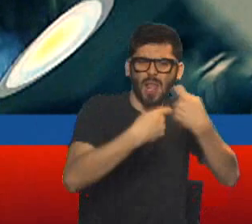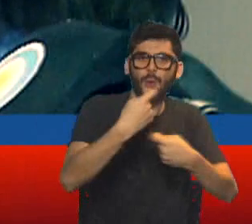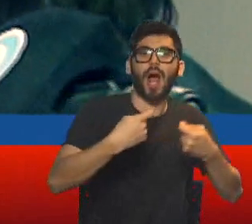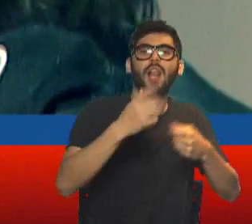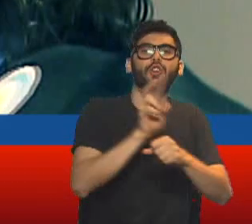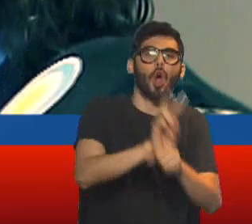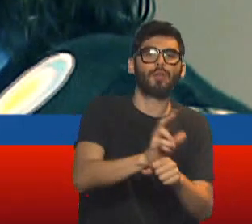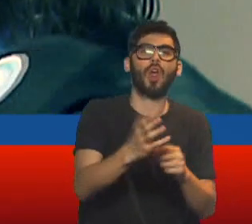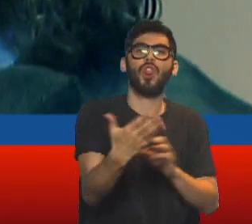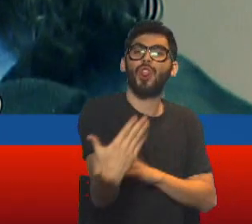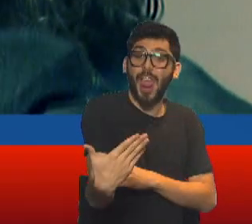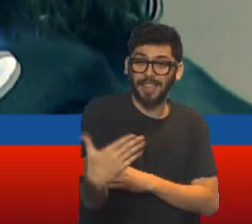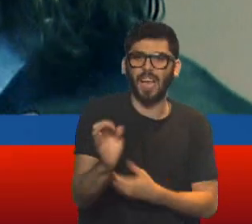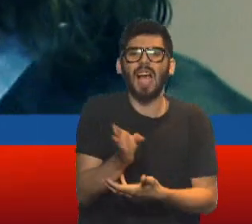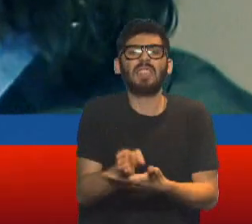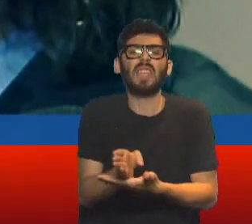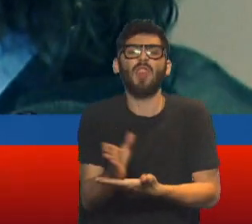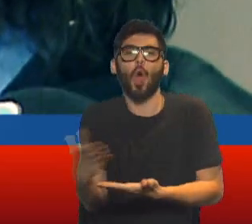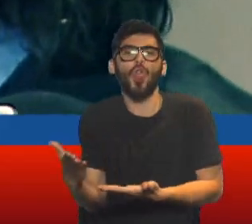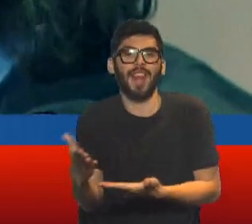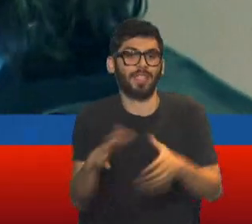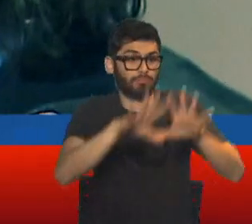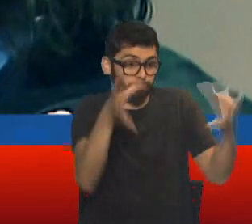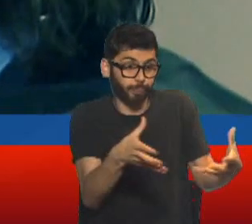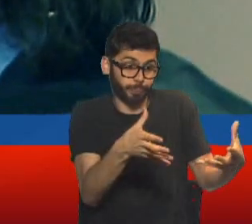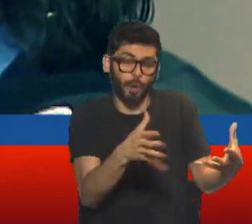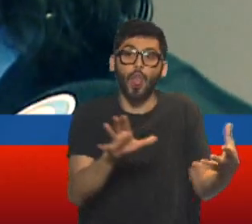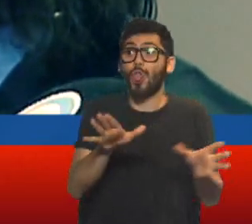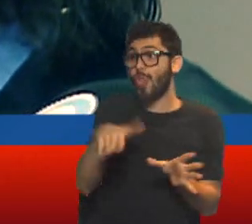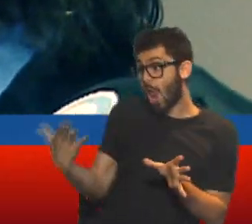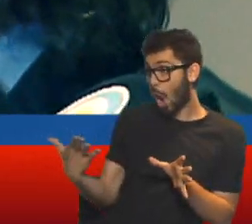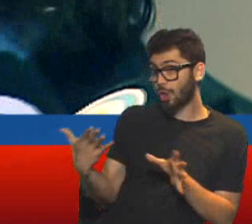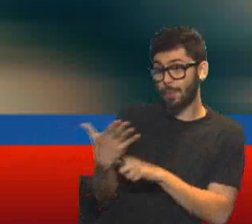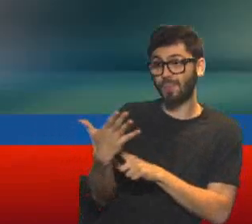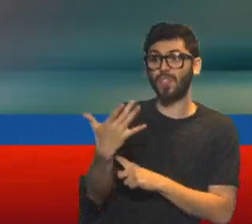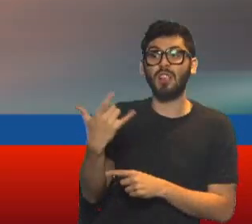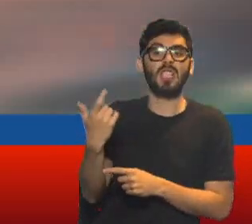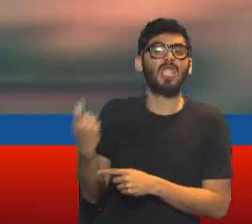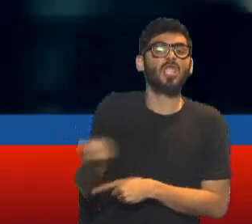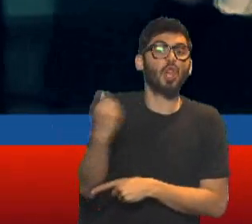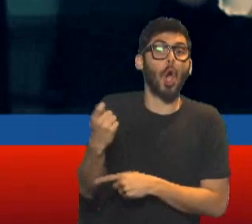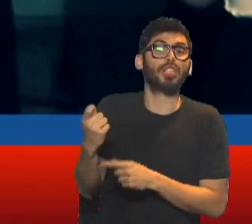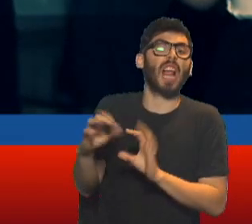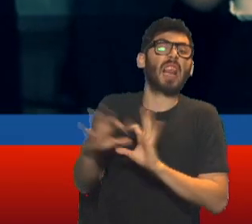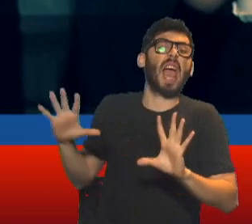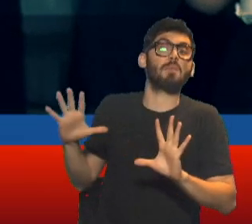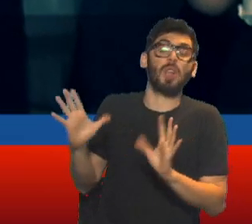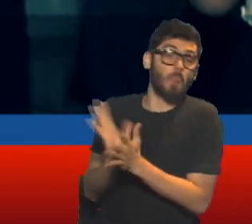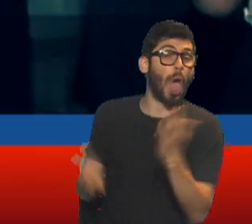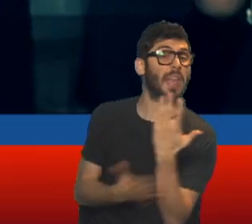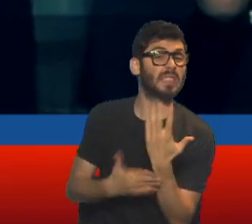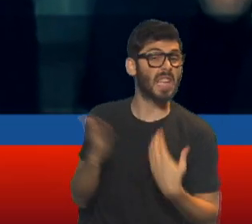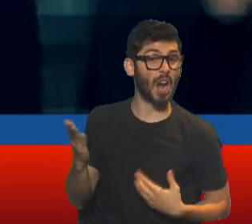la derecha, la centro-derecha, ¿sí? Y del otro lado está la socialdemocracia y toda la izquierda. El inflador a veces